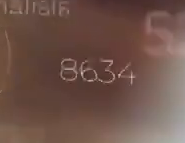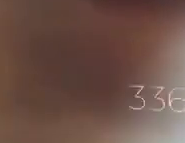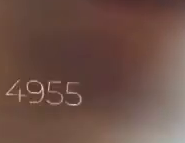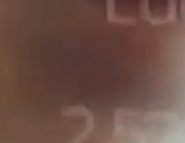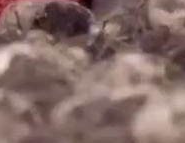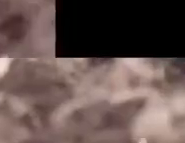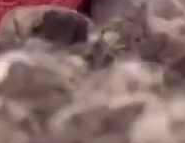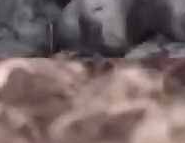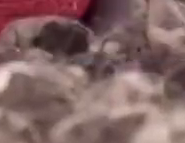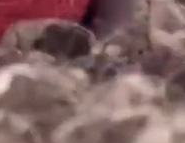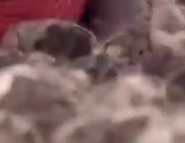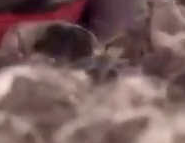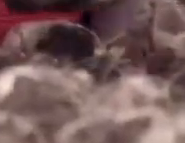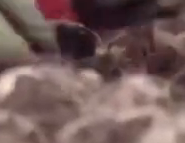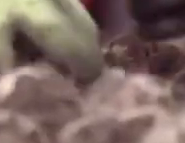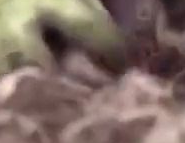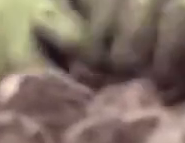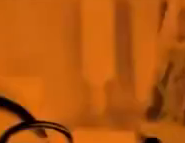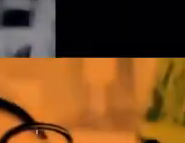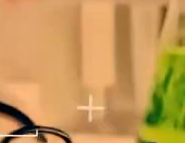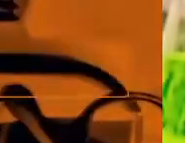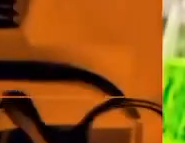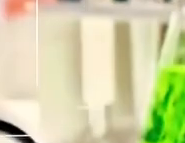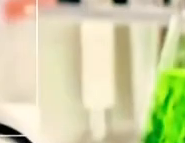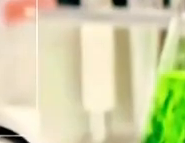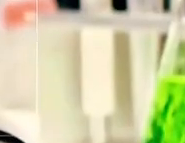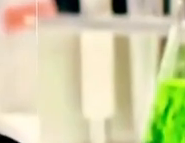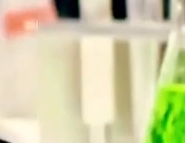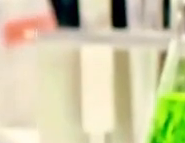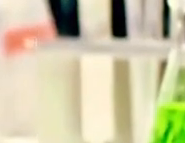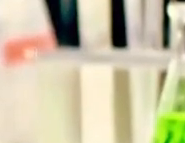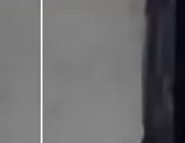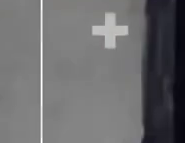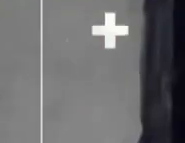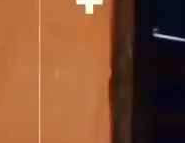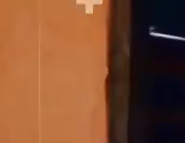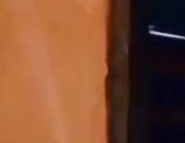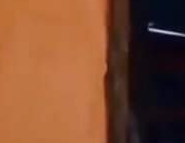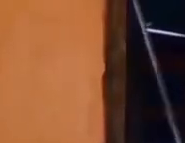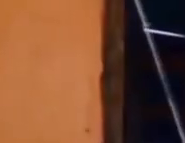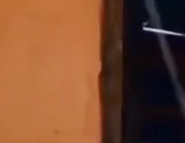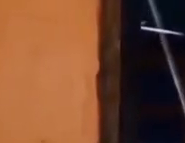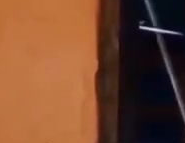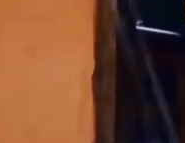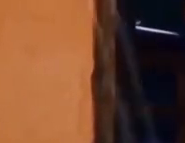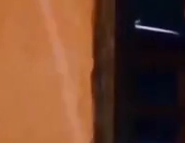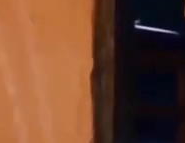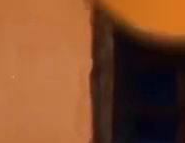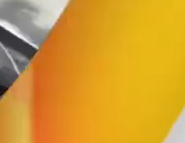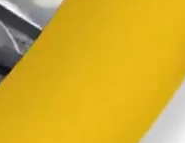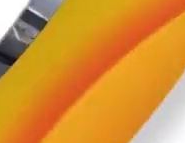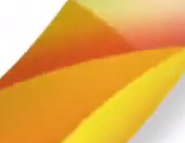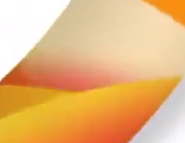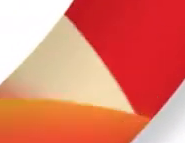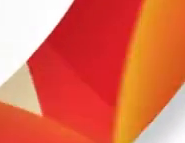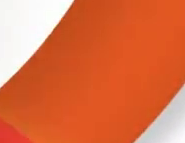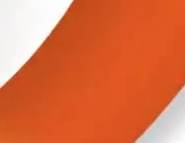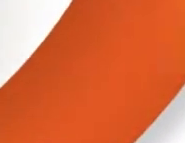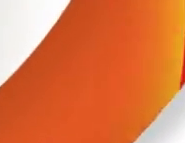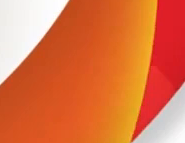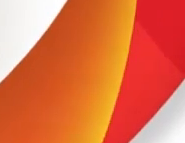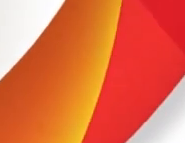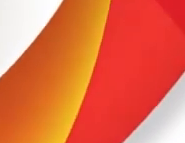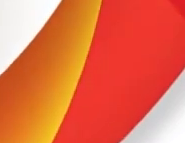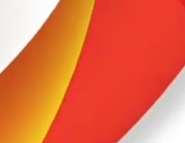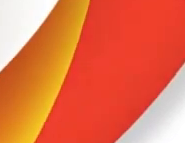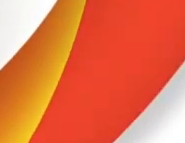dateado. Bien Dateado se renueva y estrena horario. Espéralo muy pronto en Canal Institucional. A